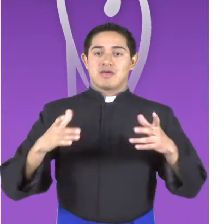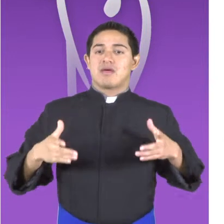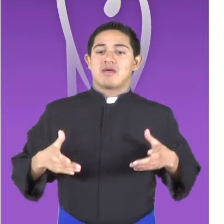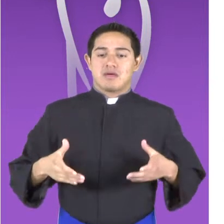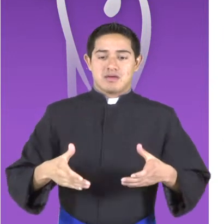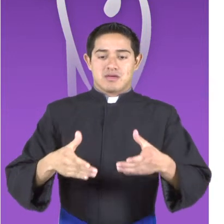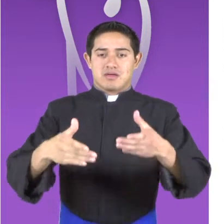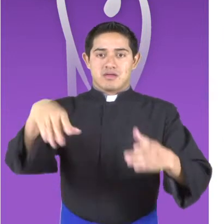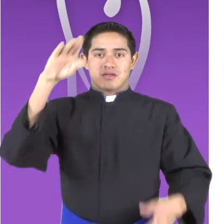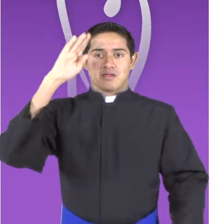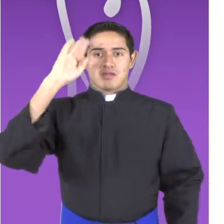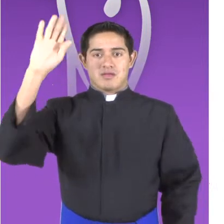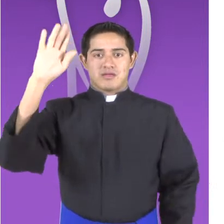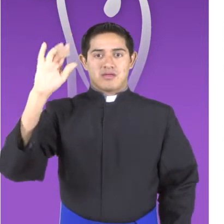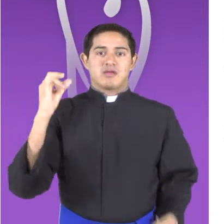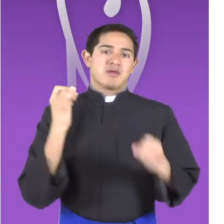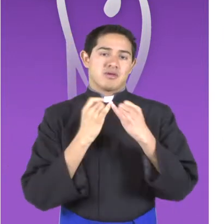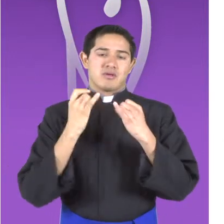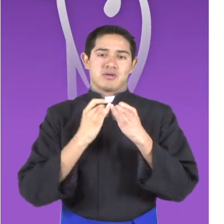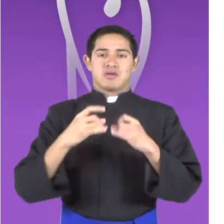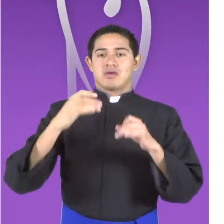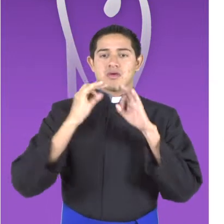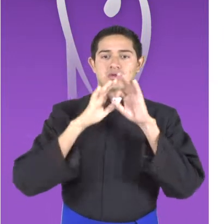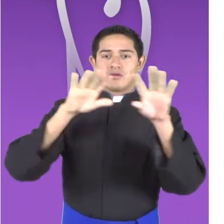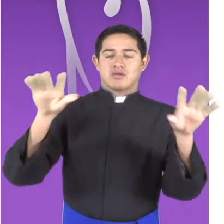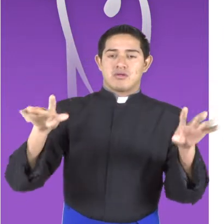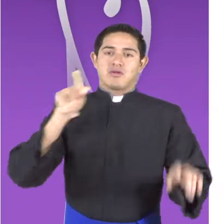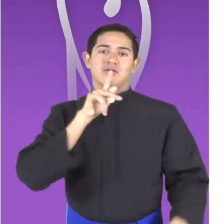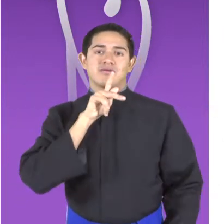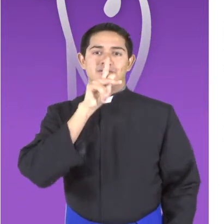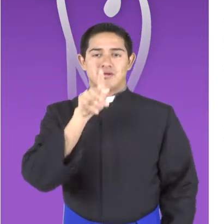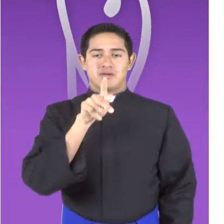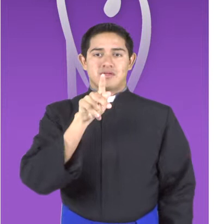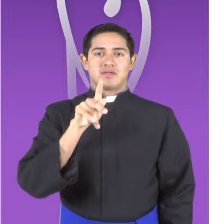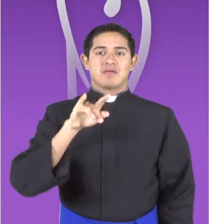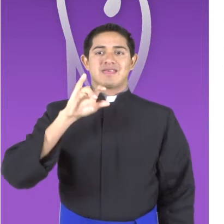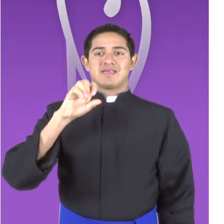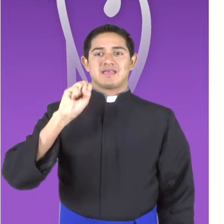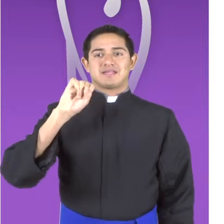Señor, como anunció el profeta Isaías.